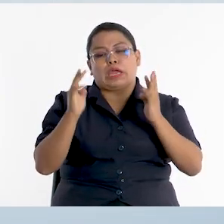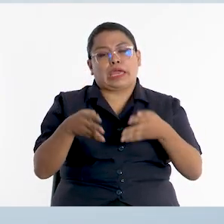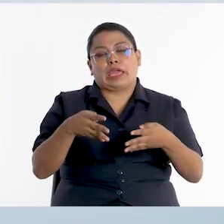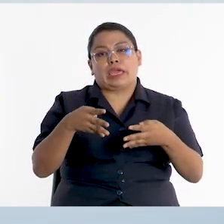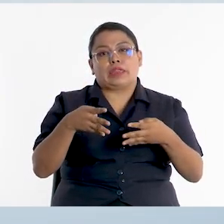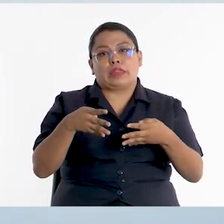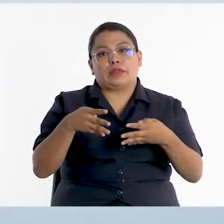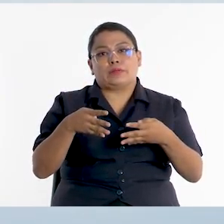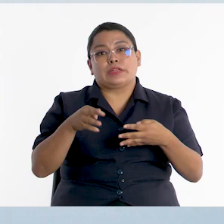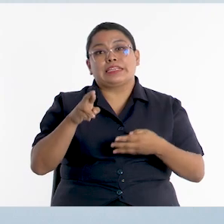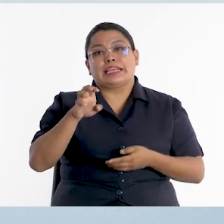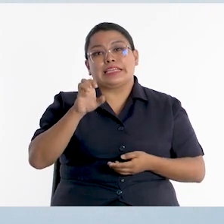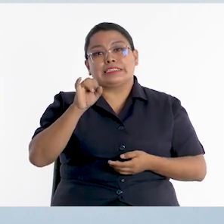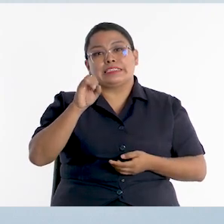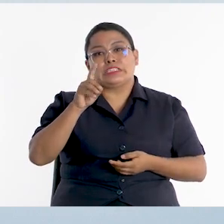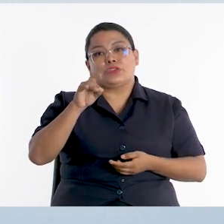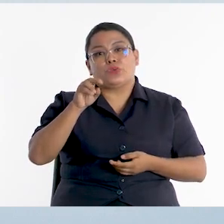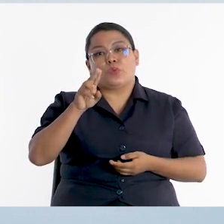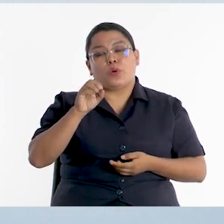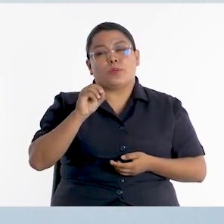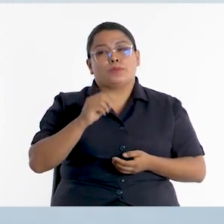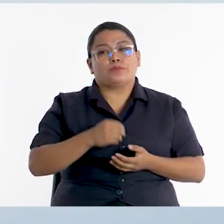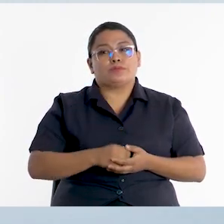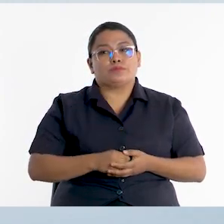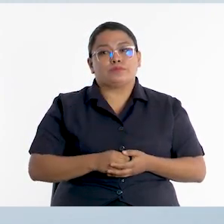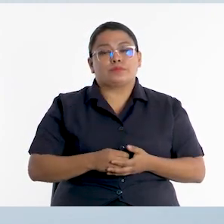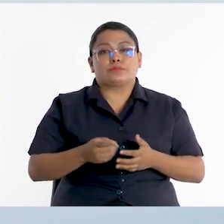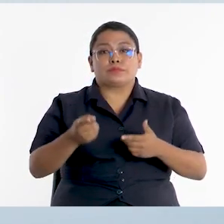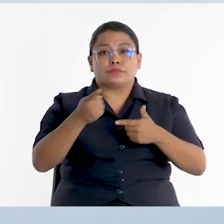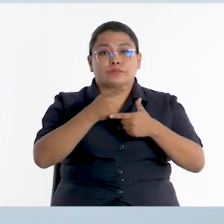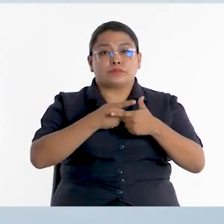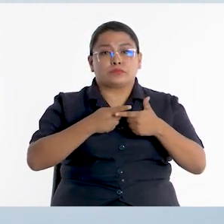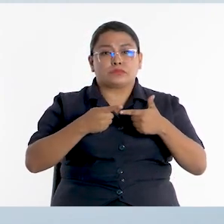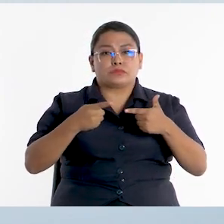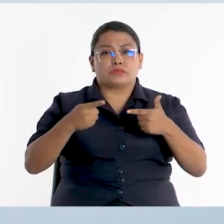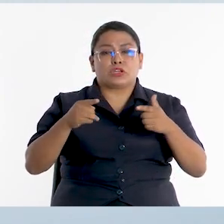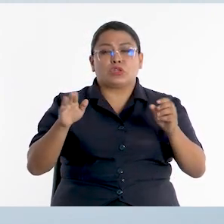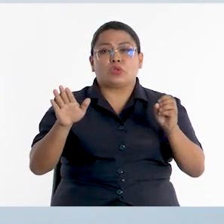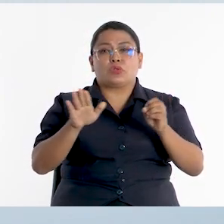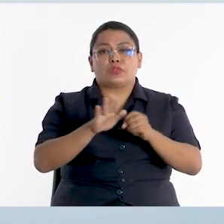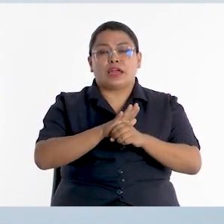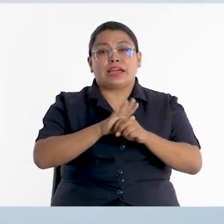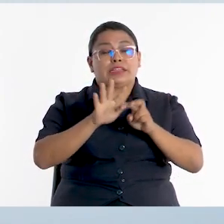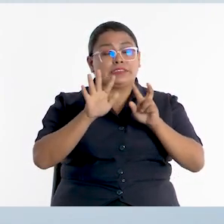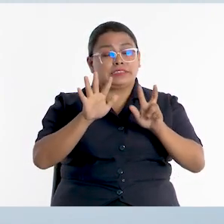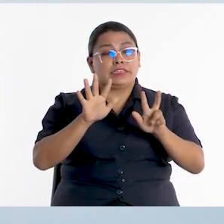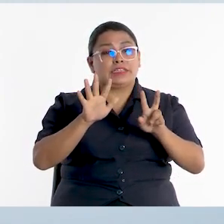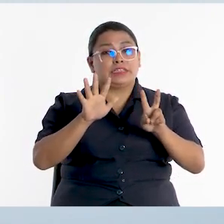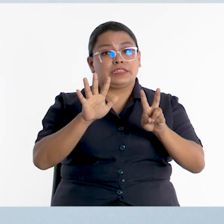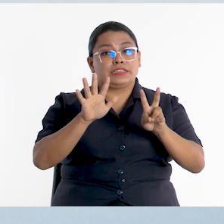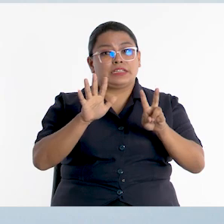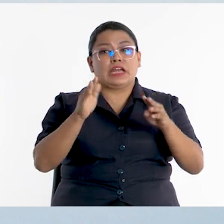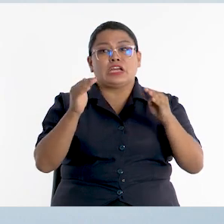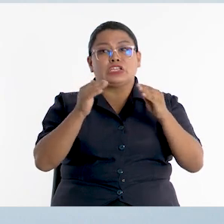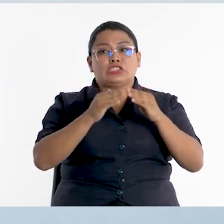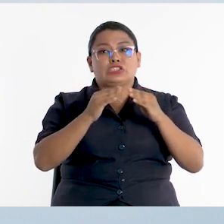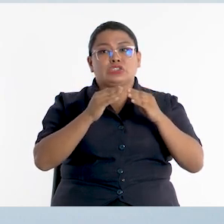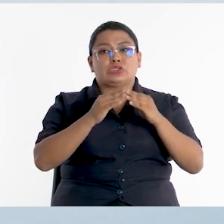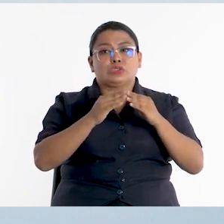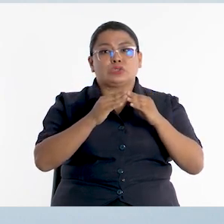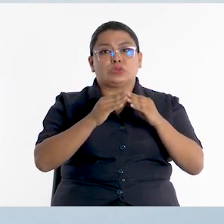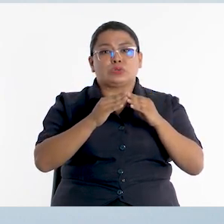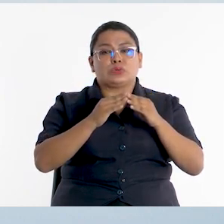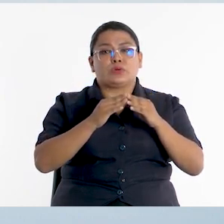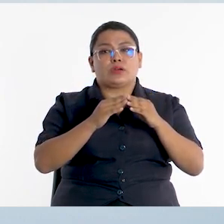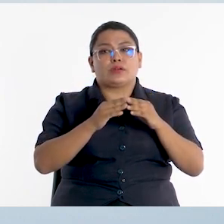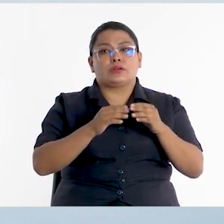Y 1 es el residuo. El dividendo, que es el total de dulces, es